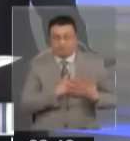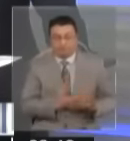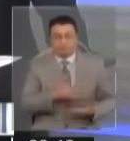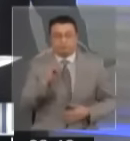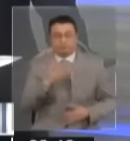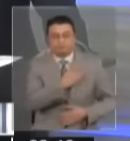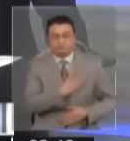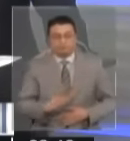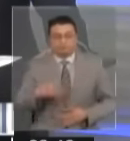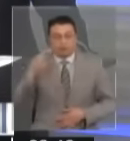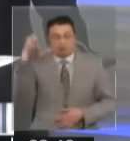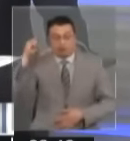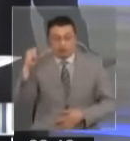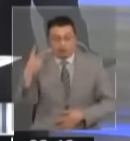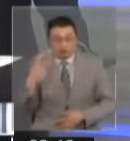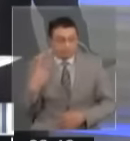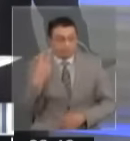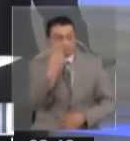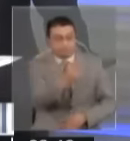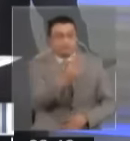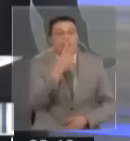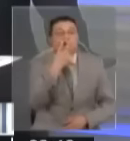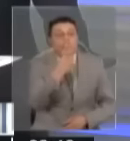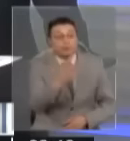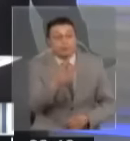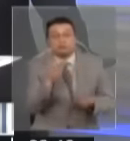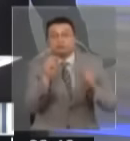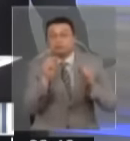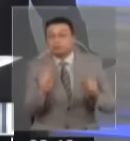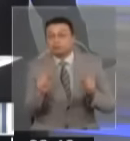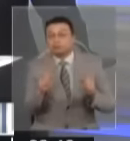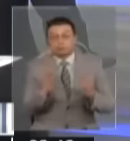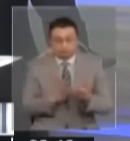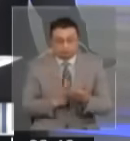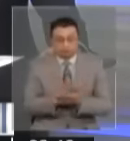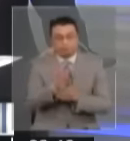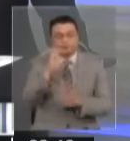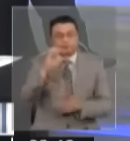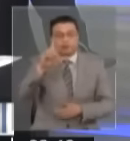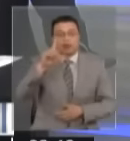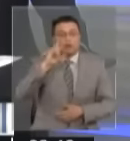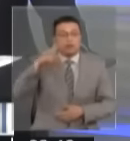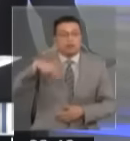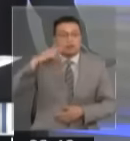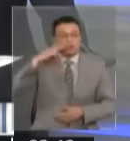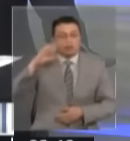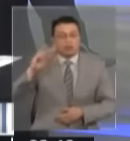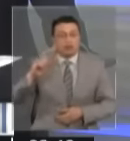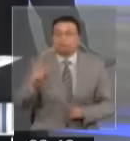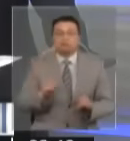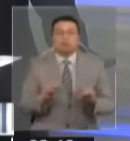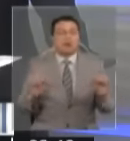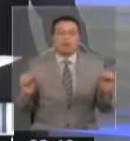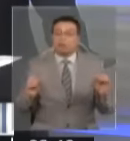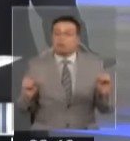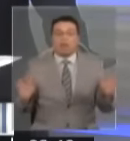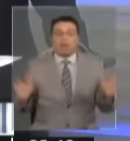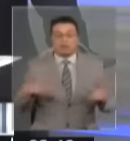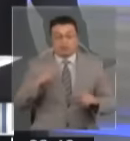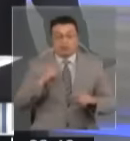presidente Piñera, para que vieran la posibilidad de echar a andar esta clínica. No ocurrió nada. El